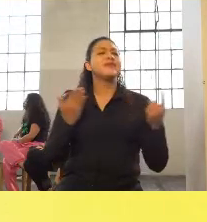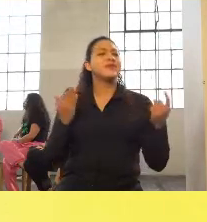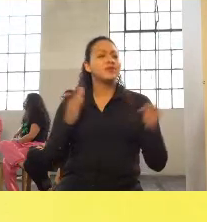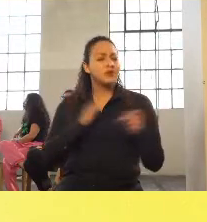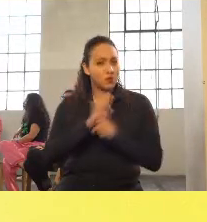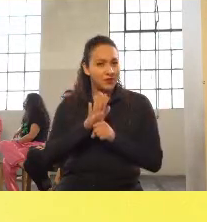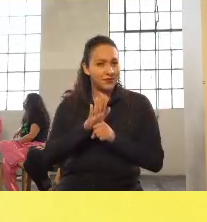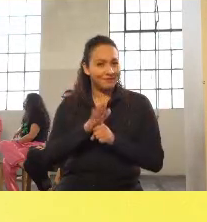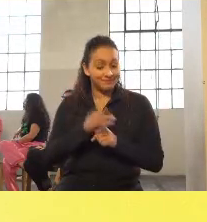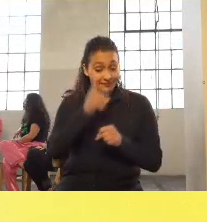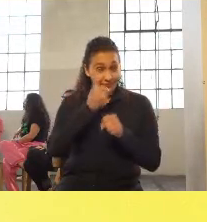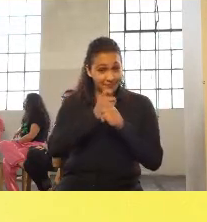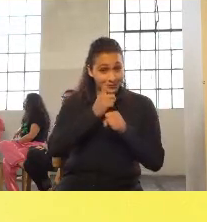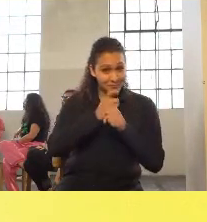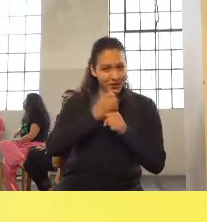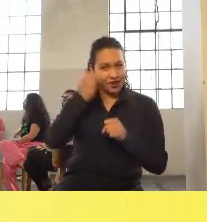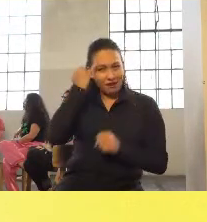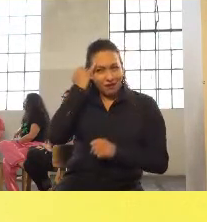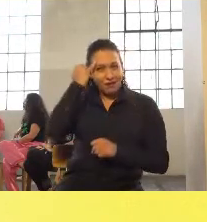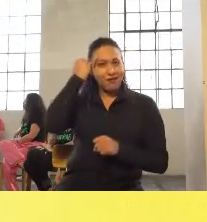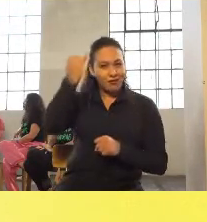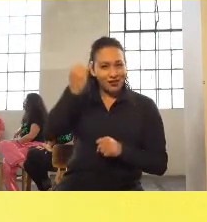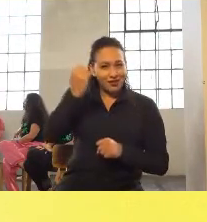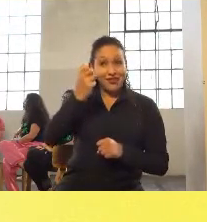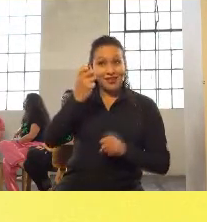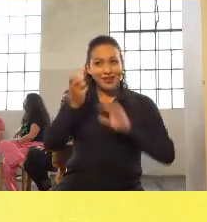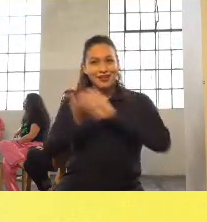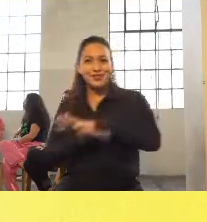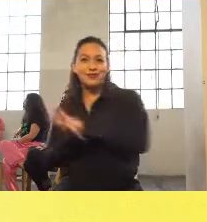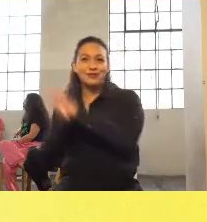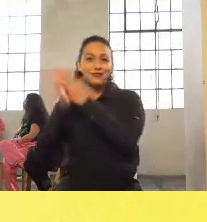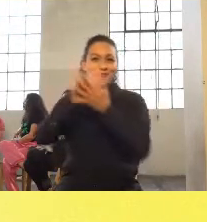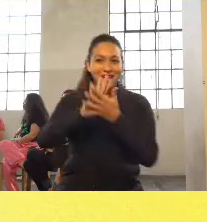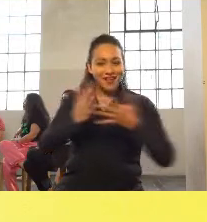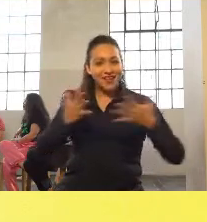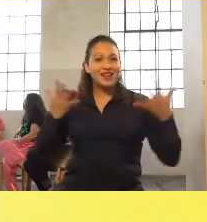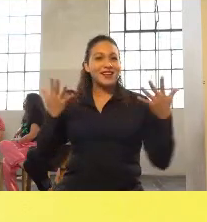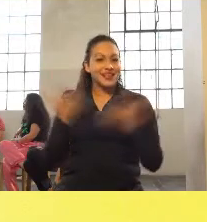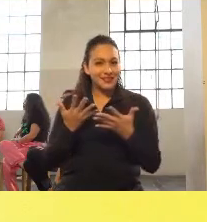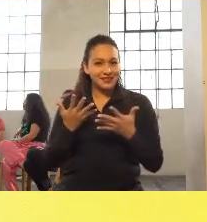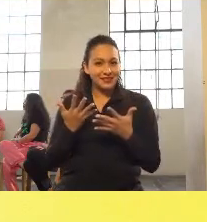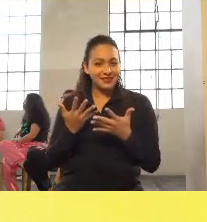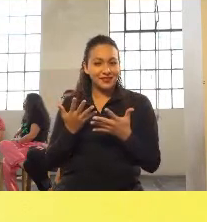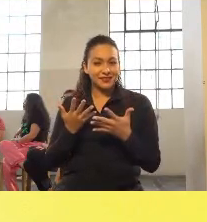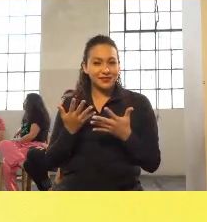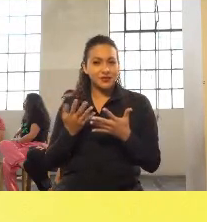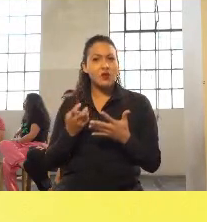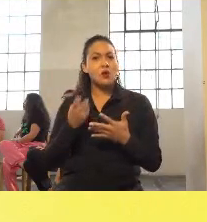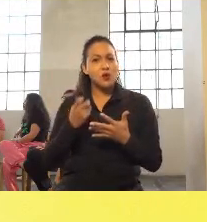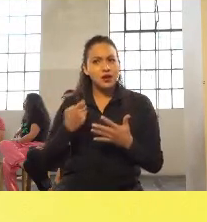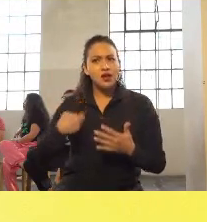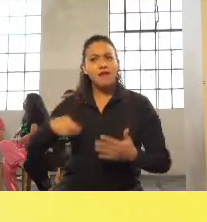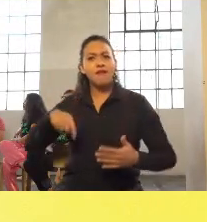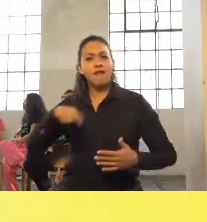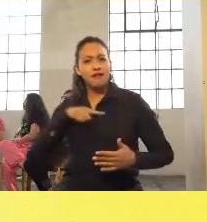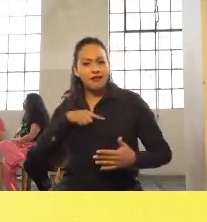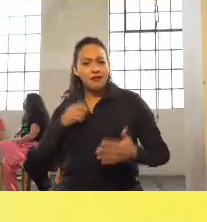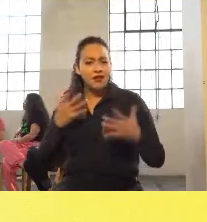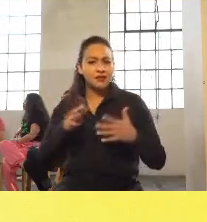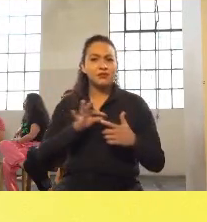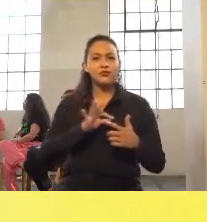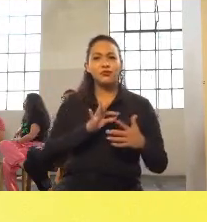también tenemos muchas otras actividades, estamos saturadas de muchas cosas, entonces vamos a generar una